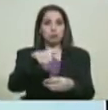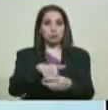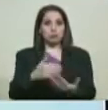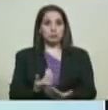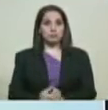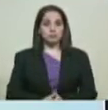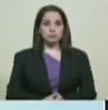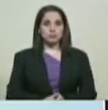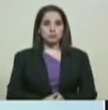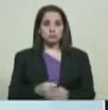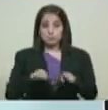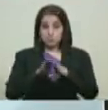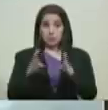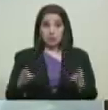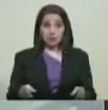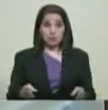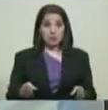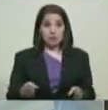En la mesa electoral,